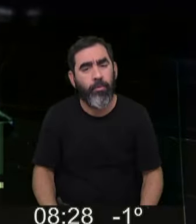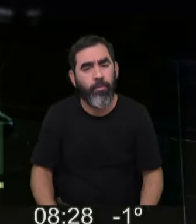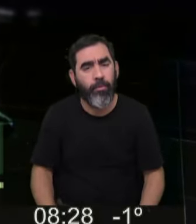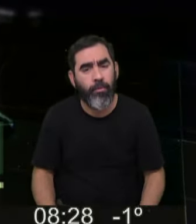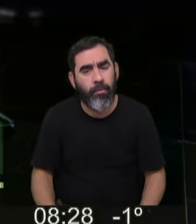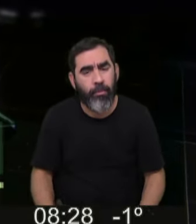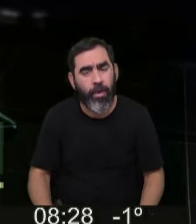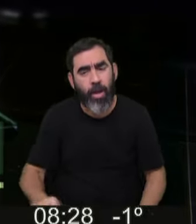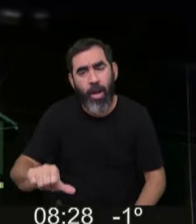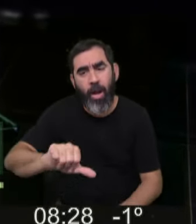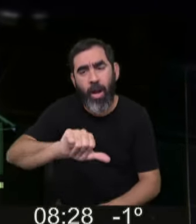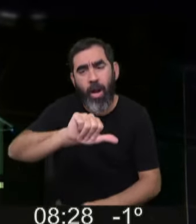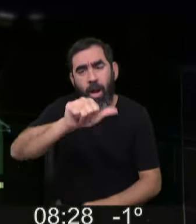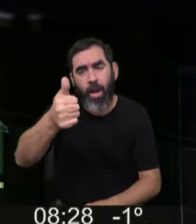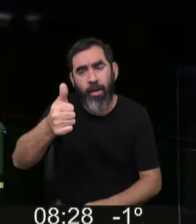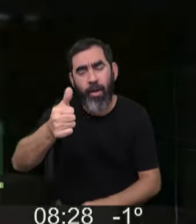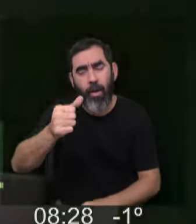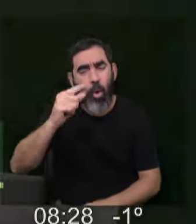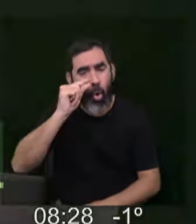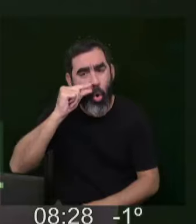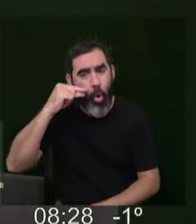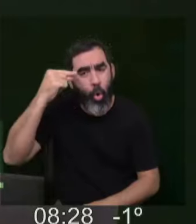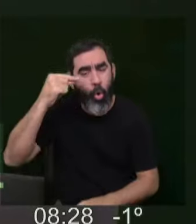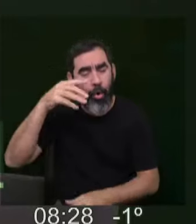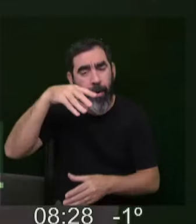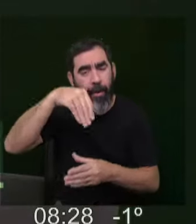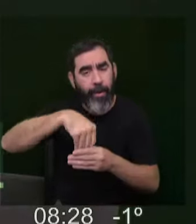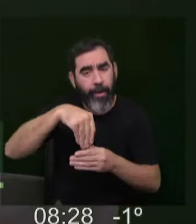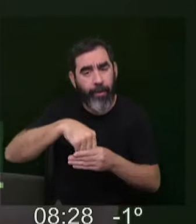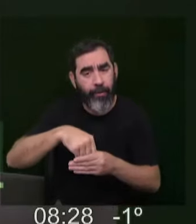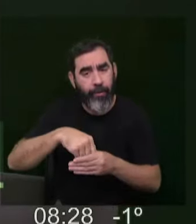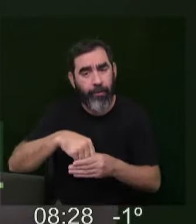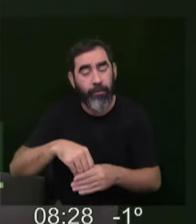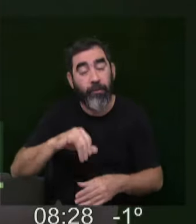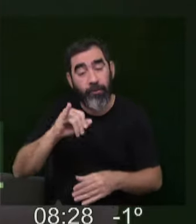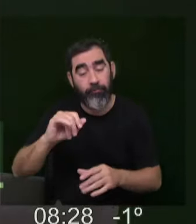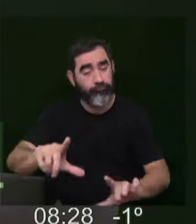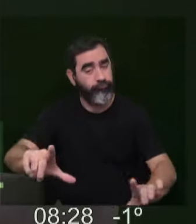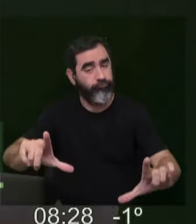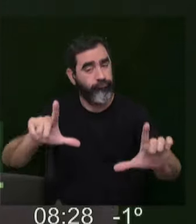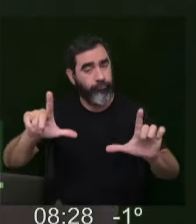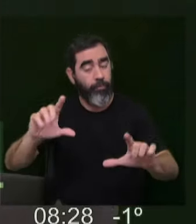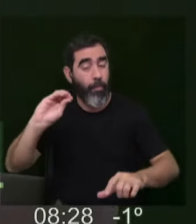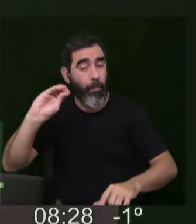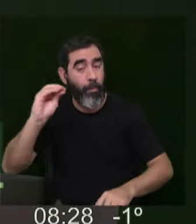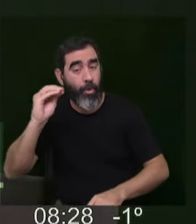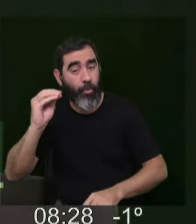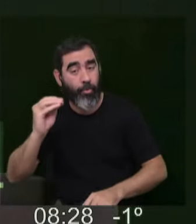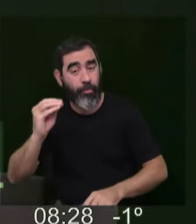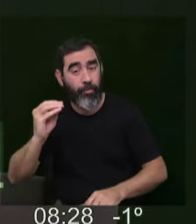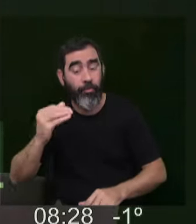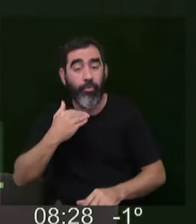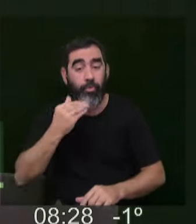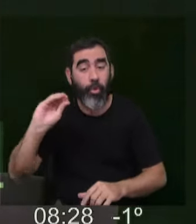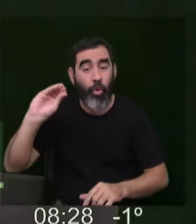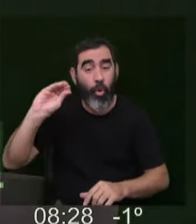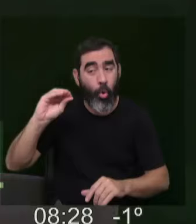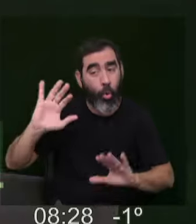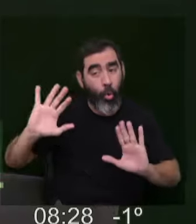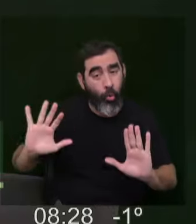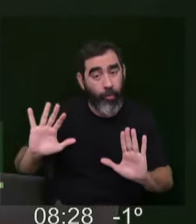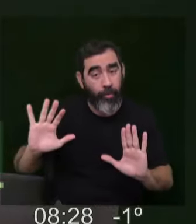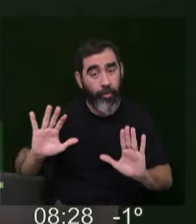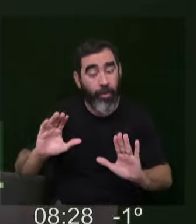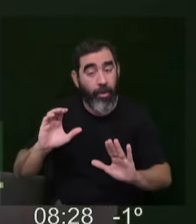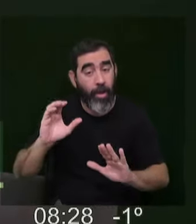el que haya ganado Ojeda en este caso, que si bien, como usted dice, es la figura más joven, no sé si tan joven como en este